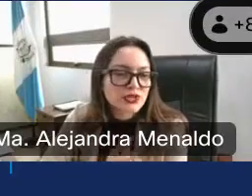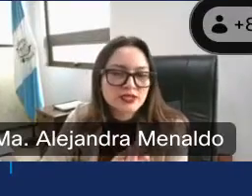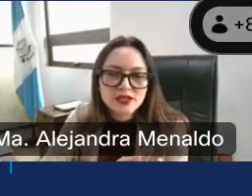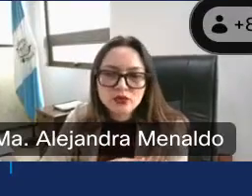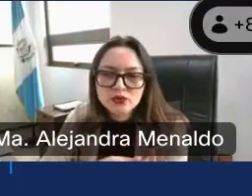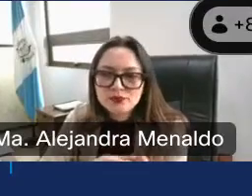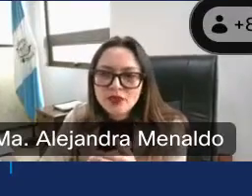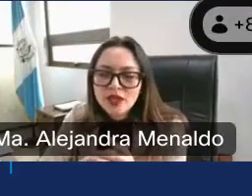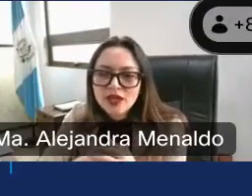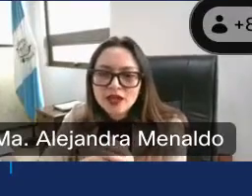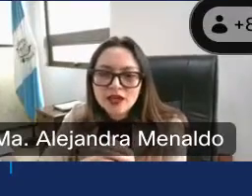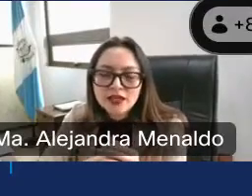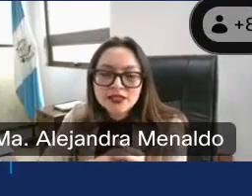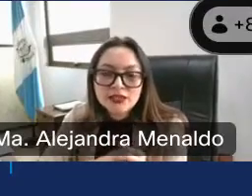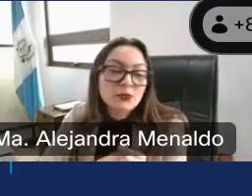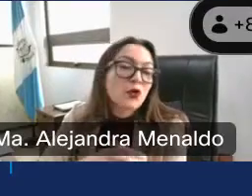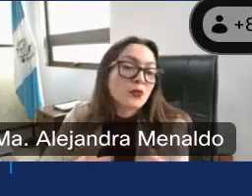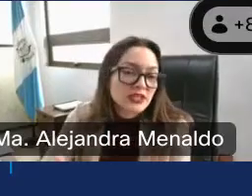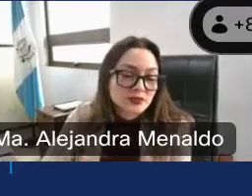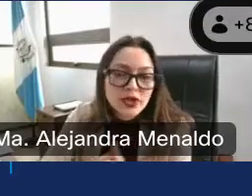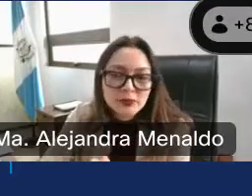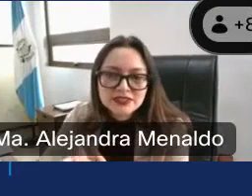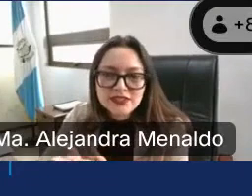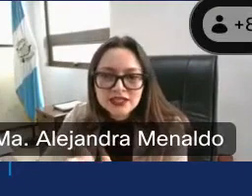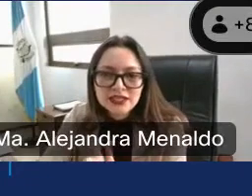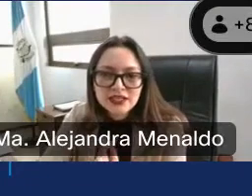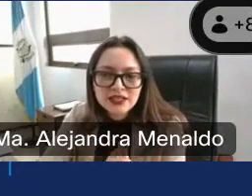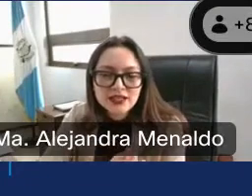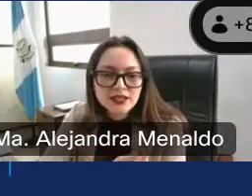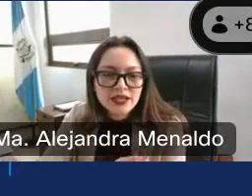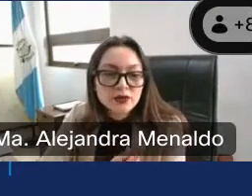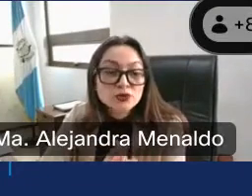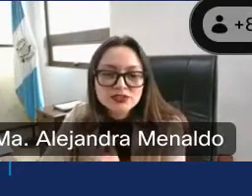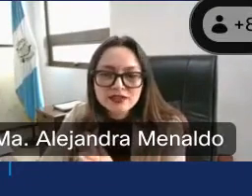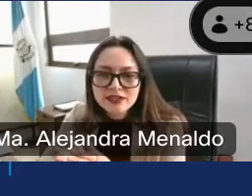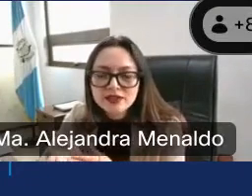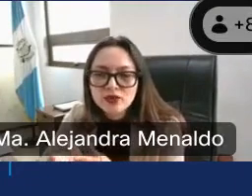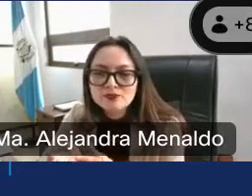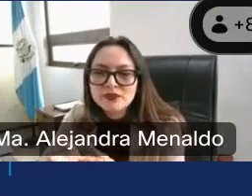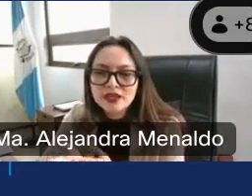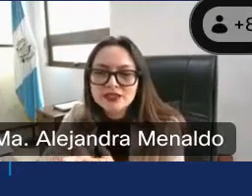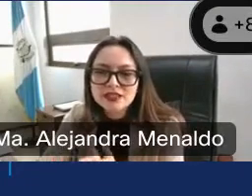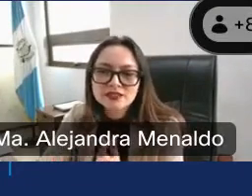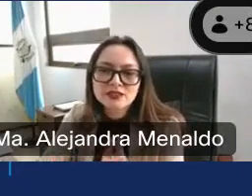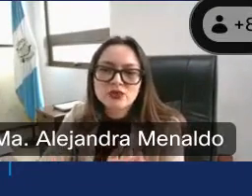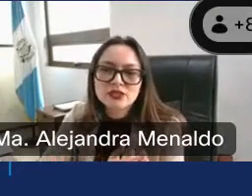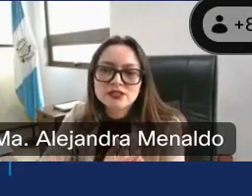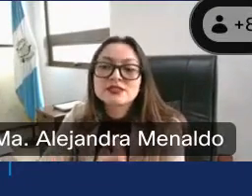social y salud. Como se les voy a presentar, el uso estratégico de